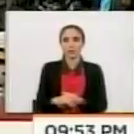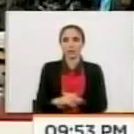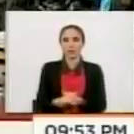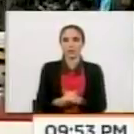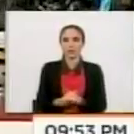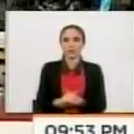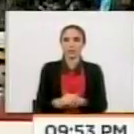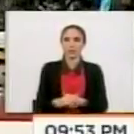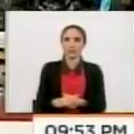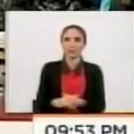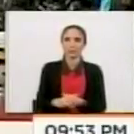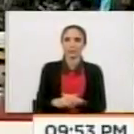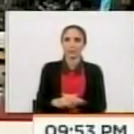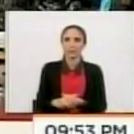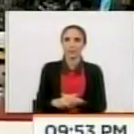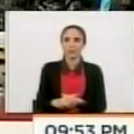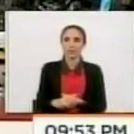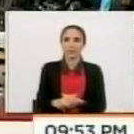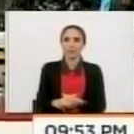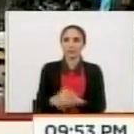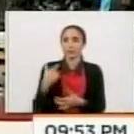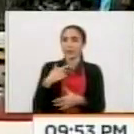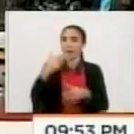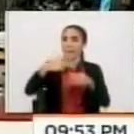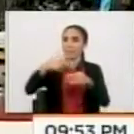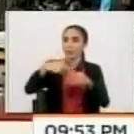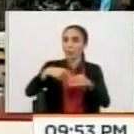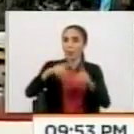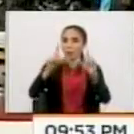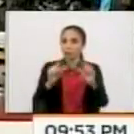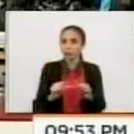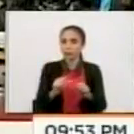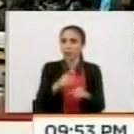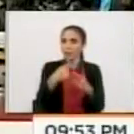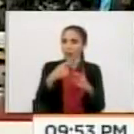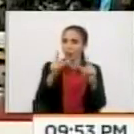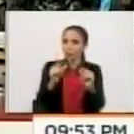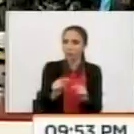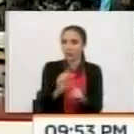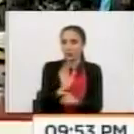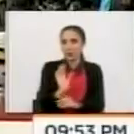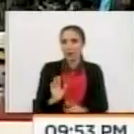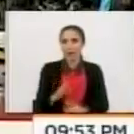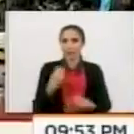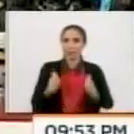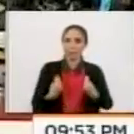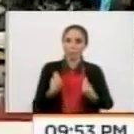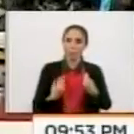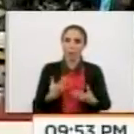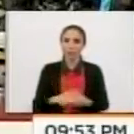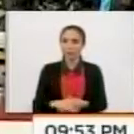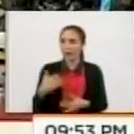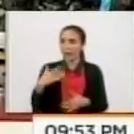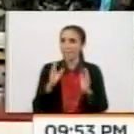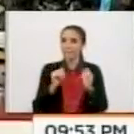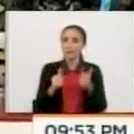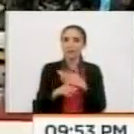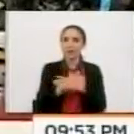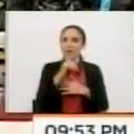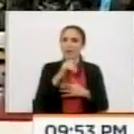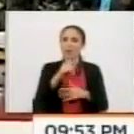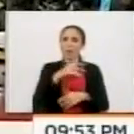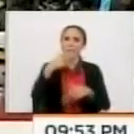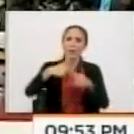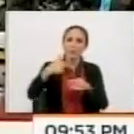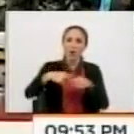cargo y les baja el petróleo, se convierten en seres muy inteligentes. Sí, sí, sí, sí. Aprenden a criticar. Sobre todo